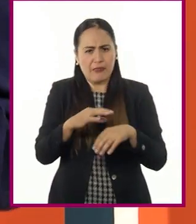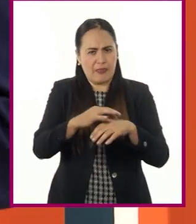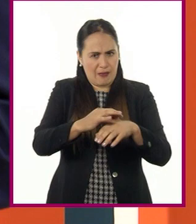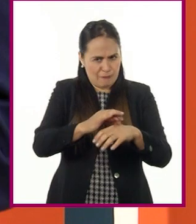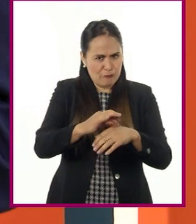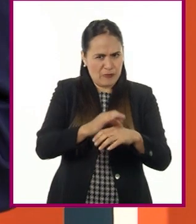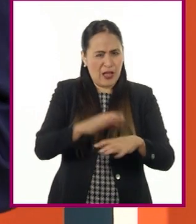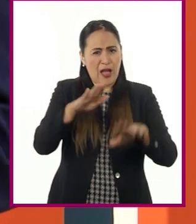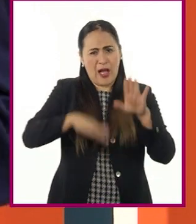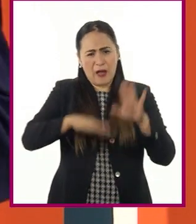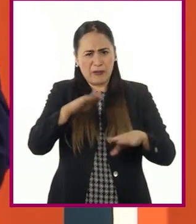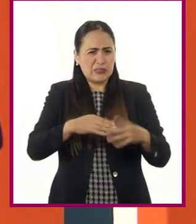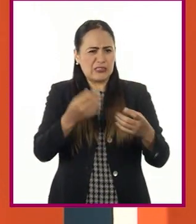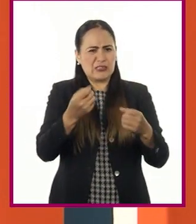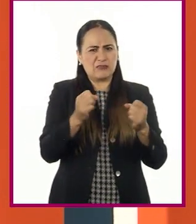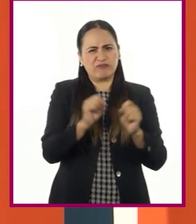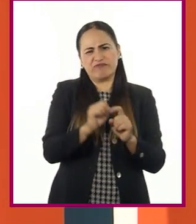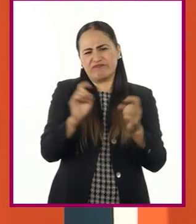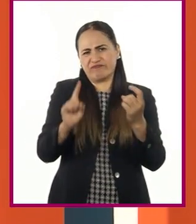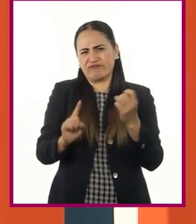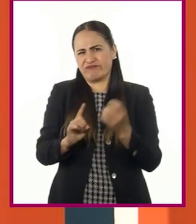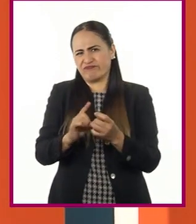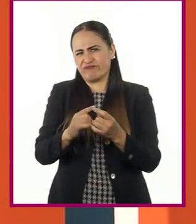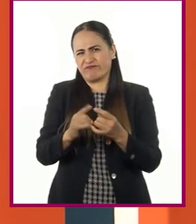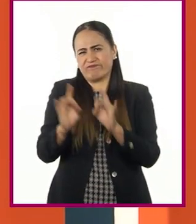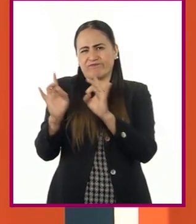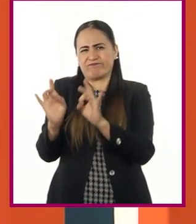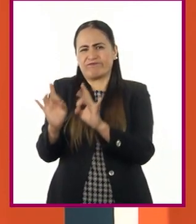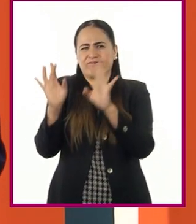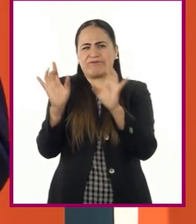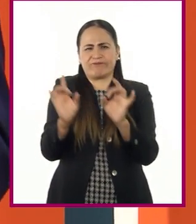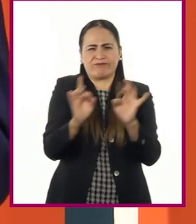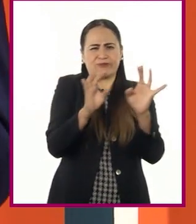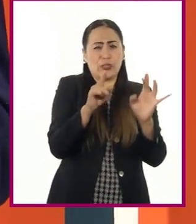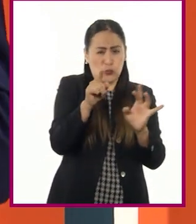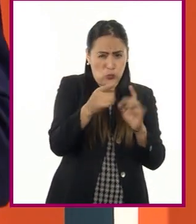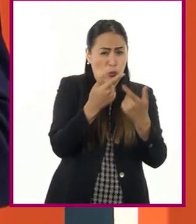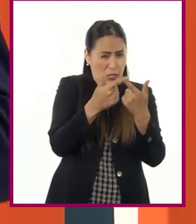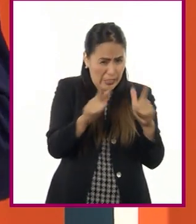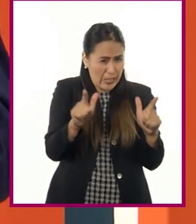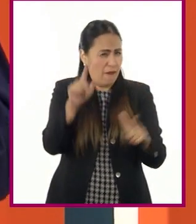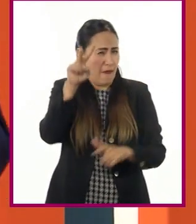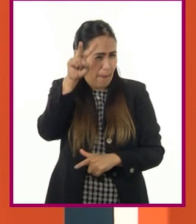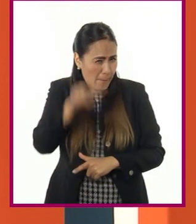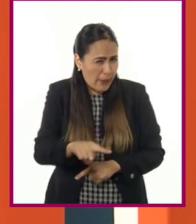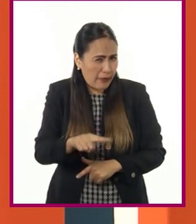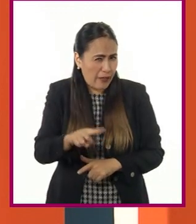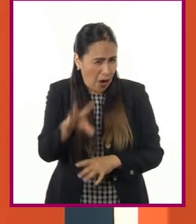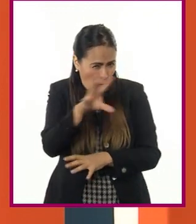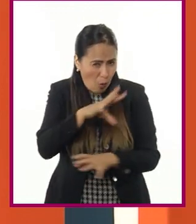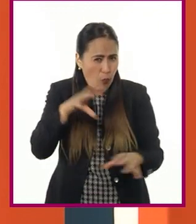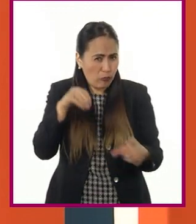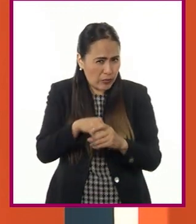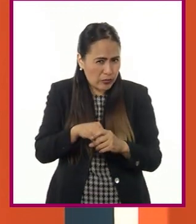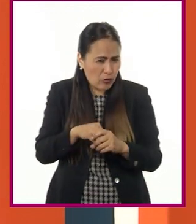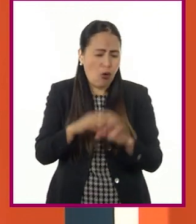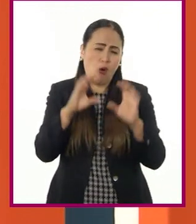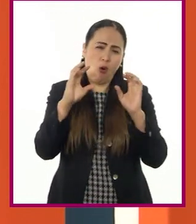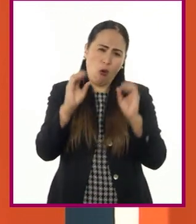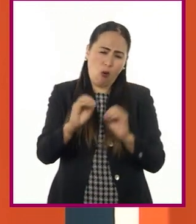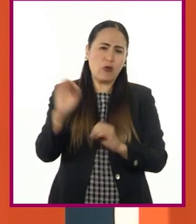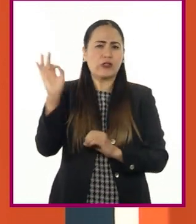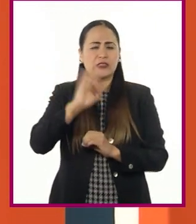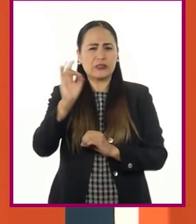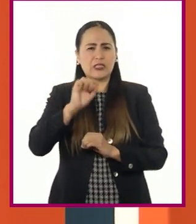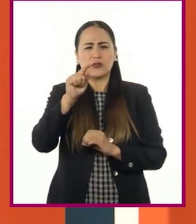o dilemas que te obligan a valorar qué tan libre puedes ser, a reconocer qué límites y posibilidades se